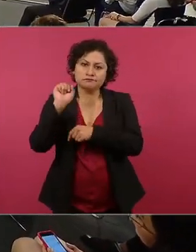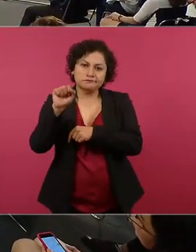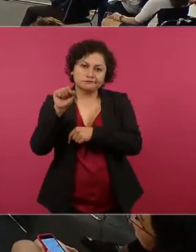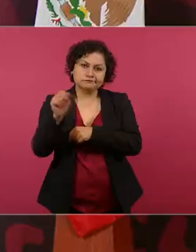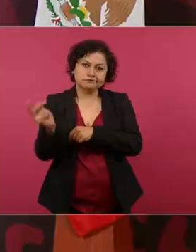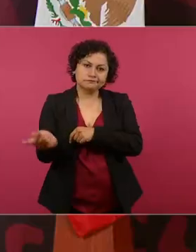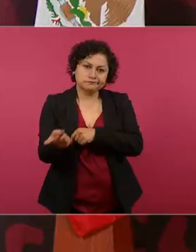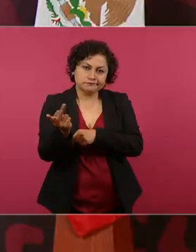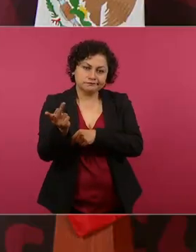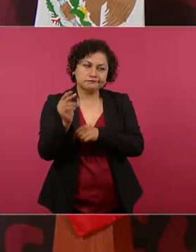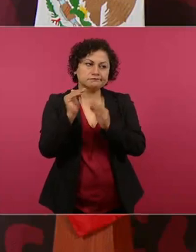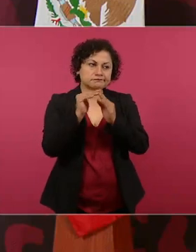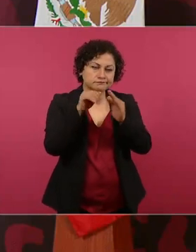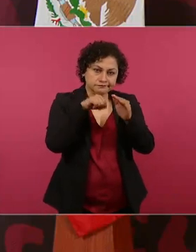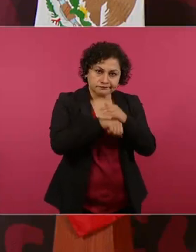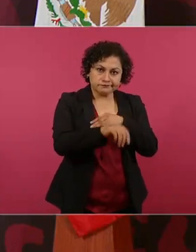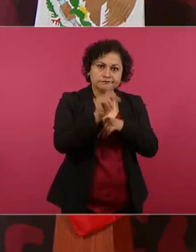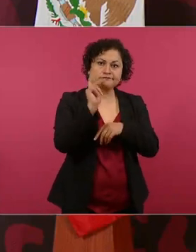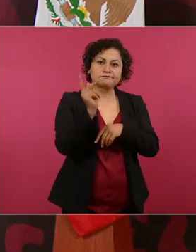70.